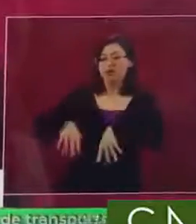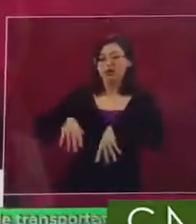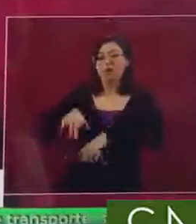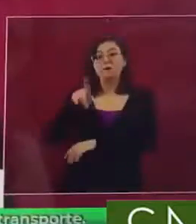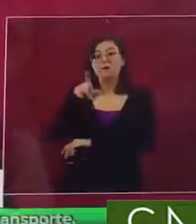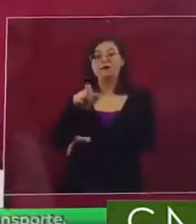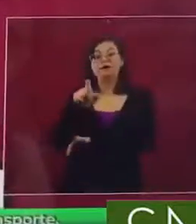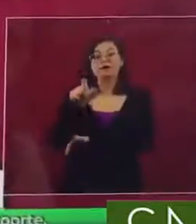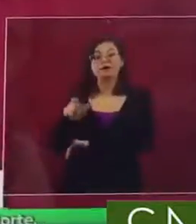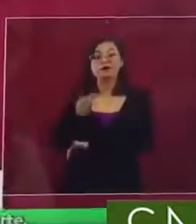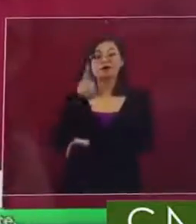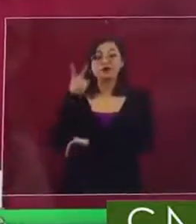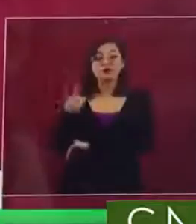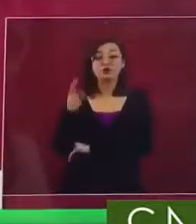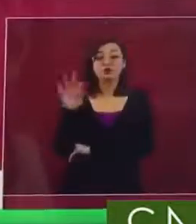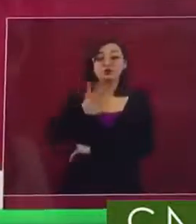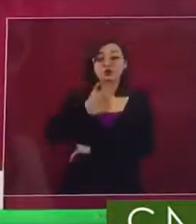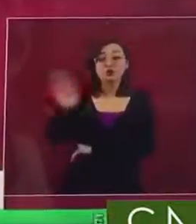22%